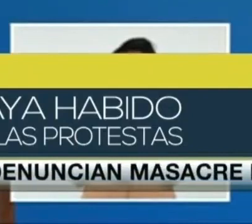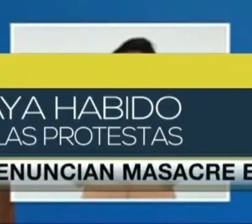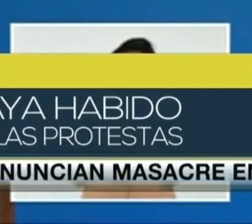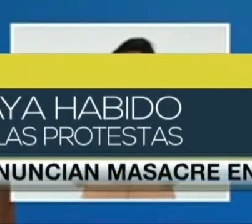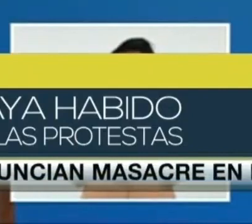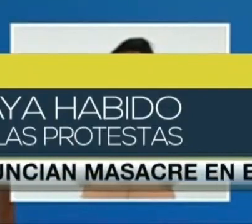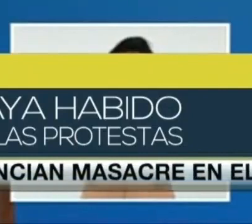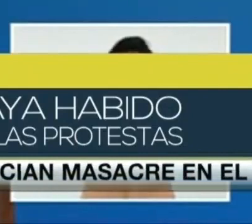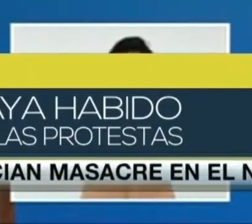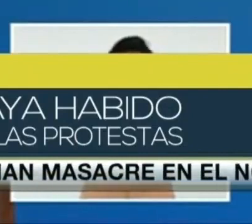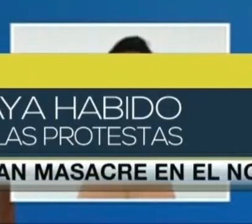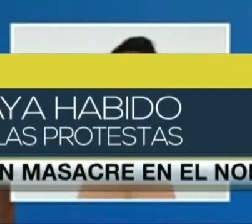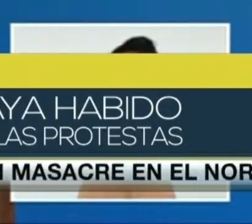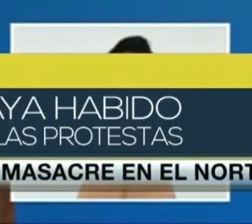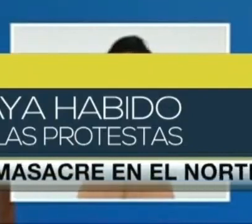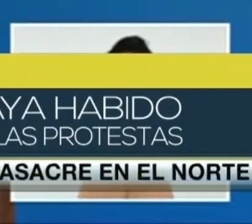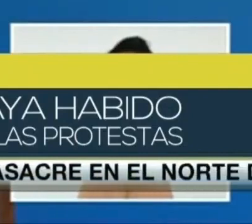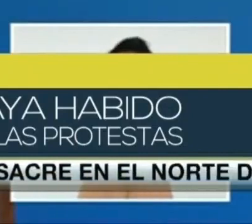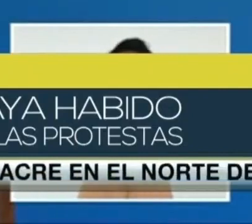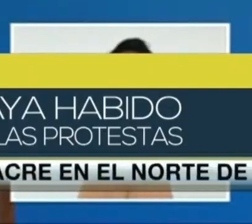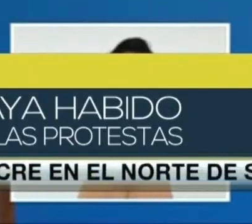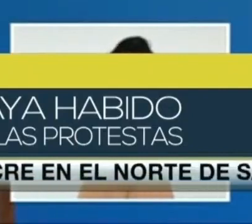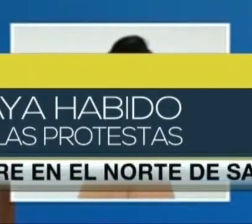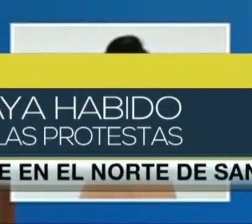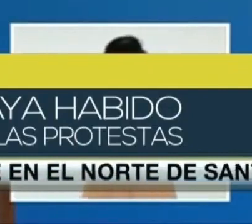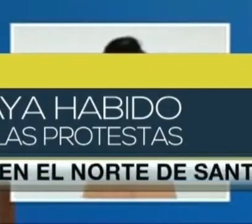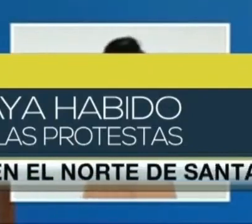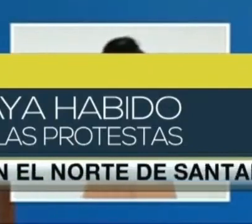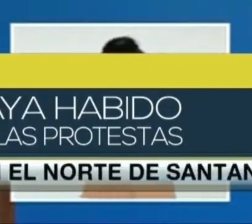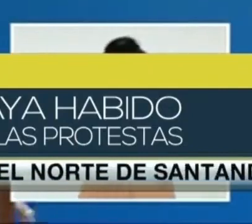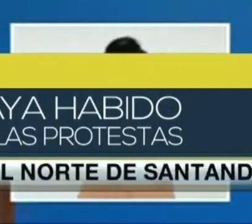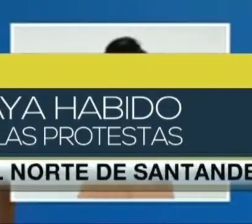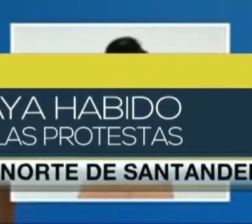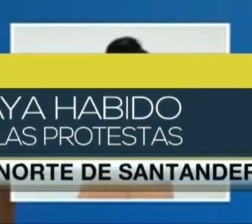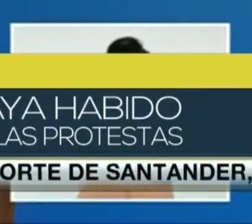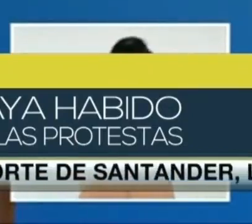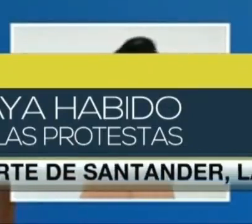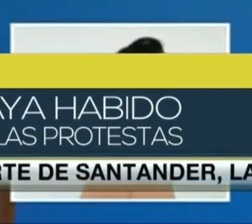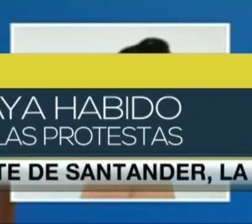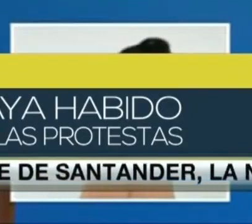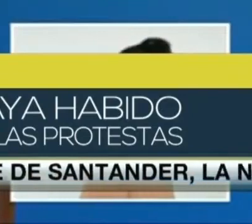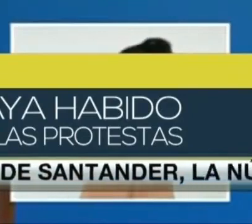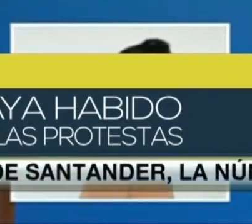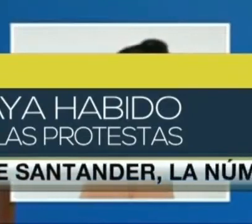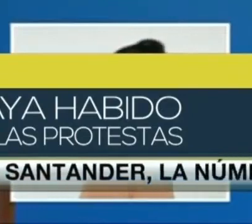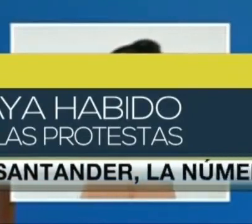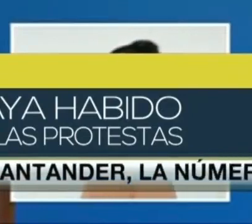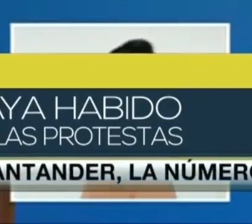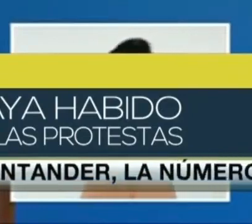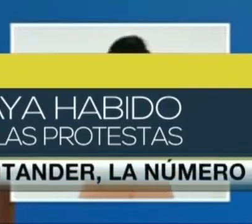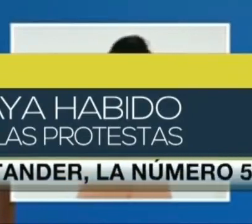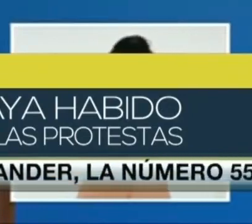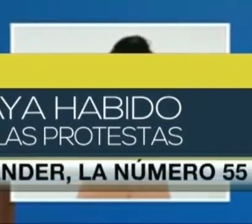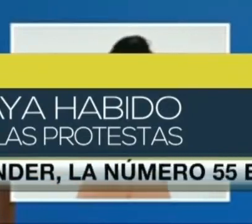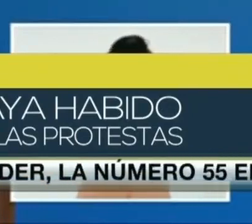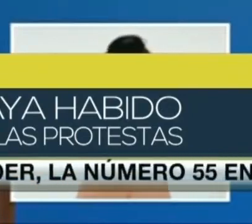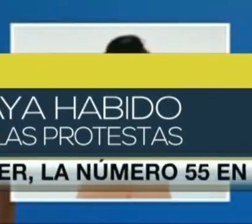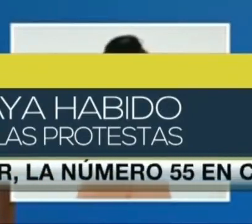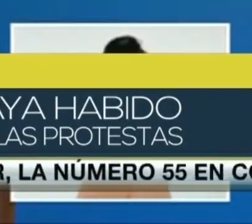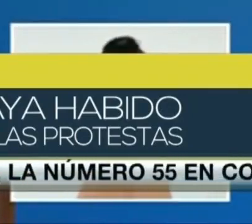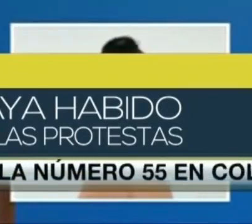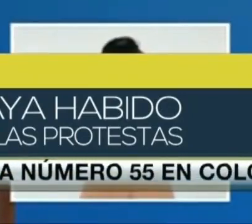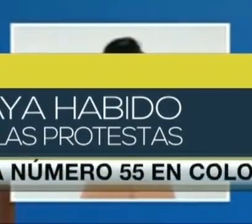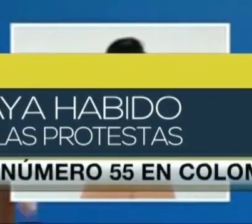la conectividad de los ciudadanos cubanos con Internet, con las redes digitales y con otros servicios